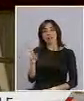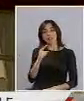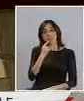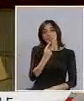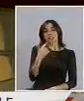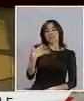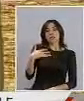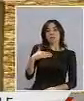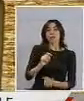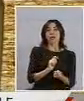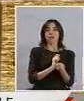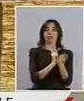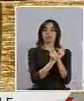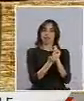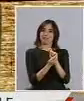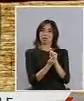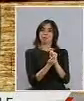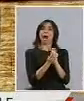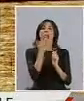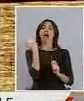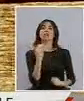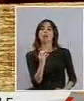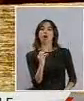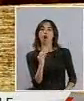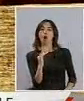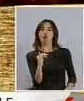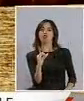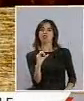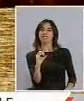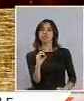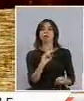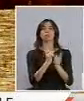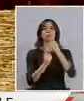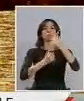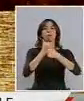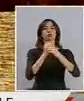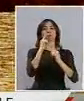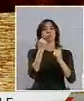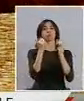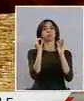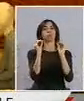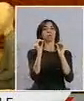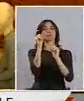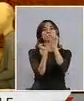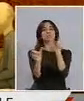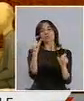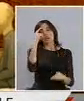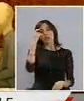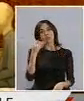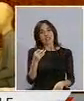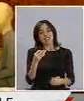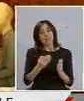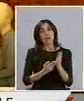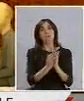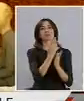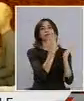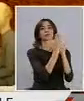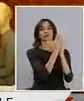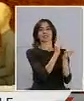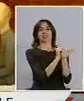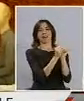importancia de transformar lo que hasta ahora era un oficio en una profesión de éxito para quienes deciden embarcarse en esta carrera.